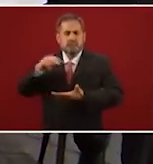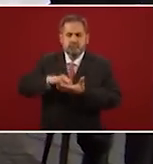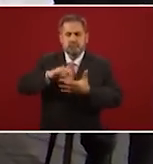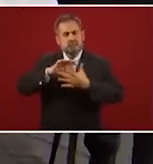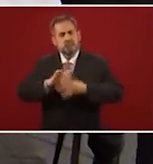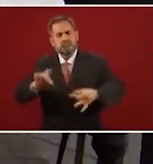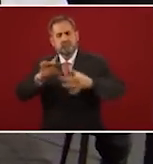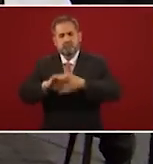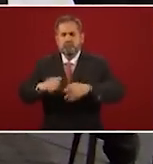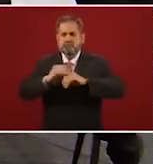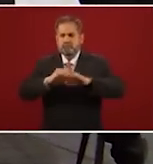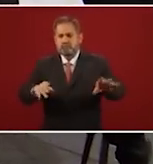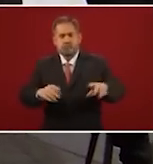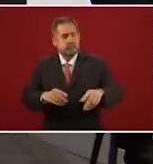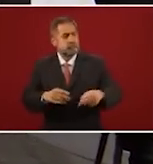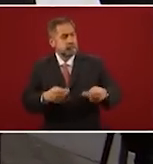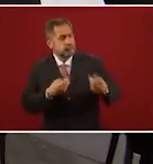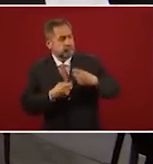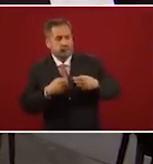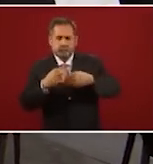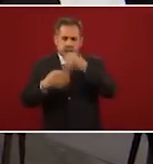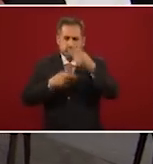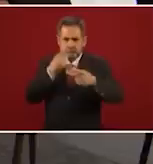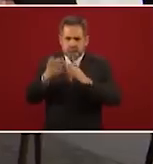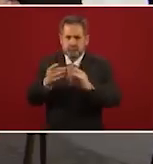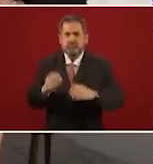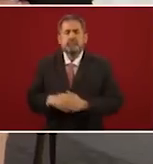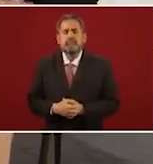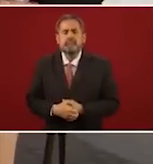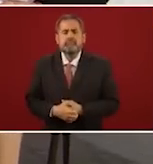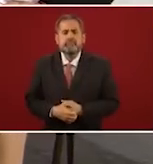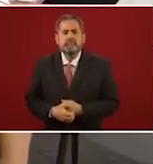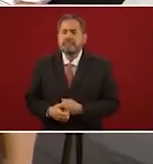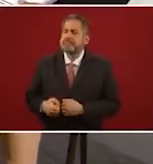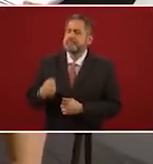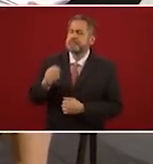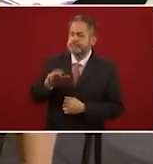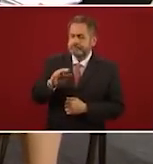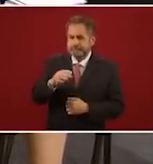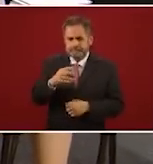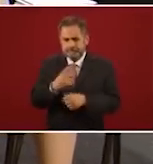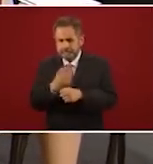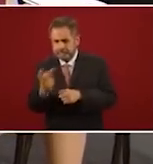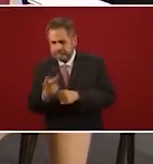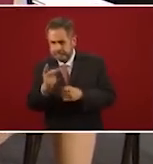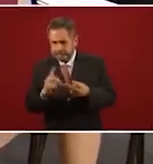de réplica. Presidente, una segunda pregunta. ¿Cuál es, ya